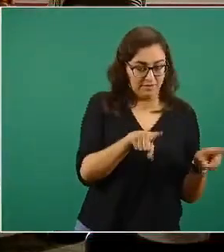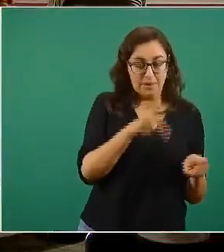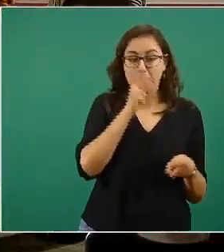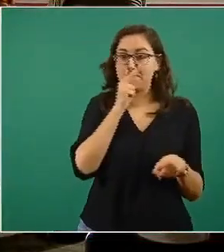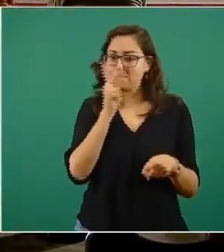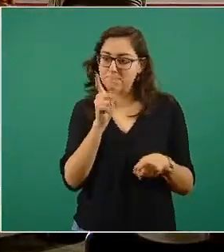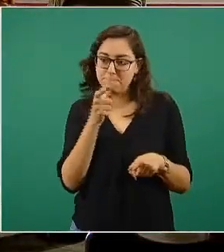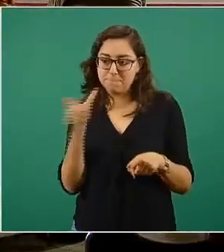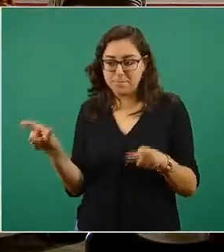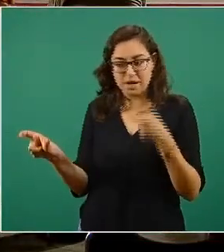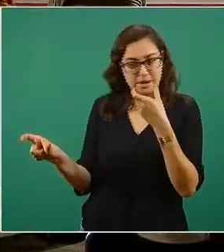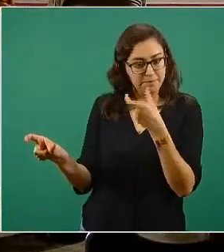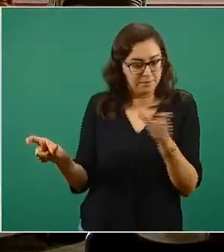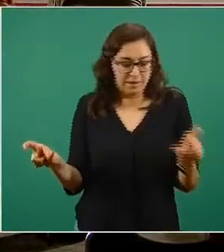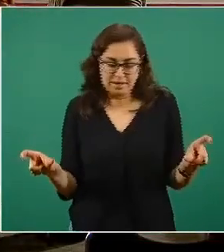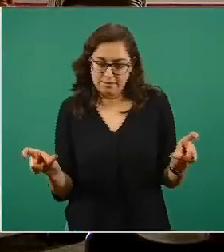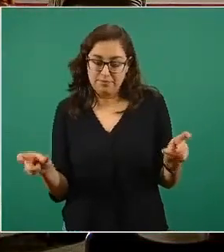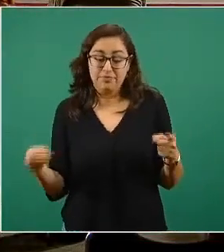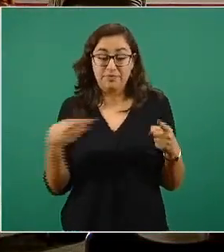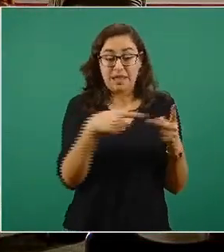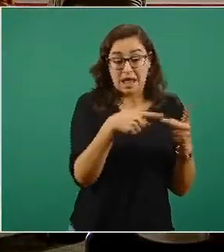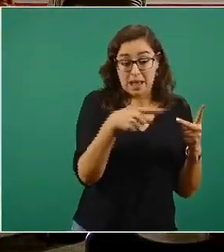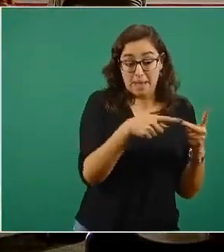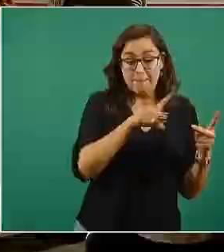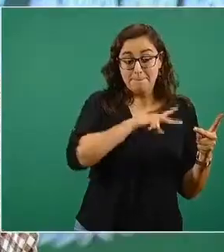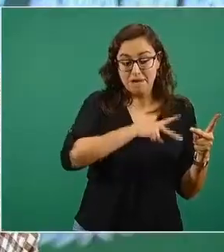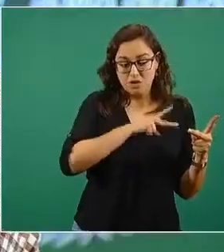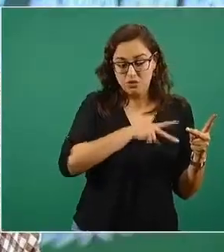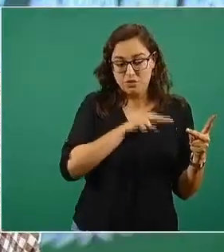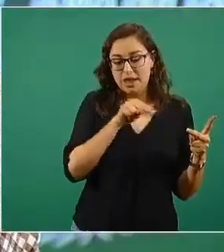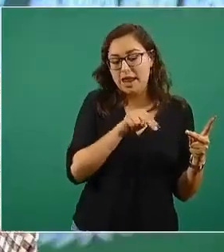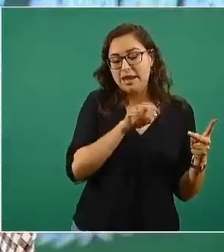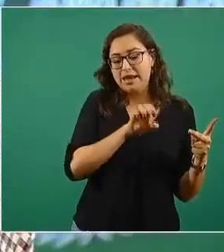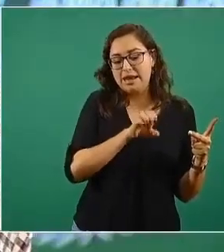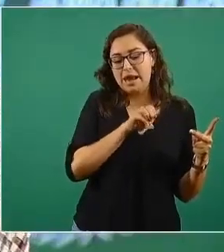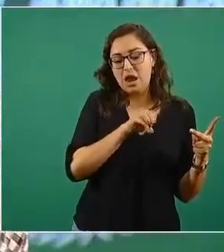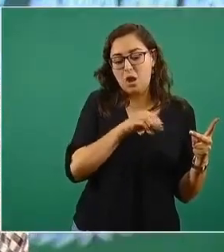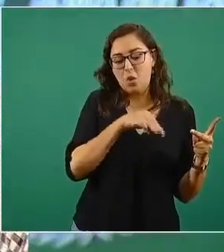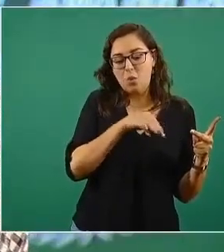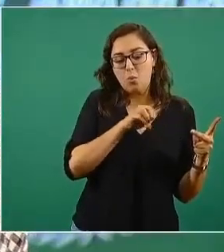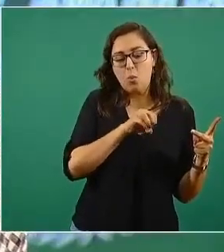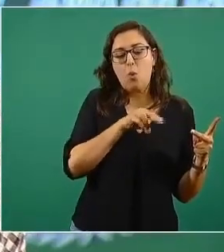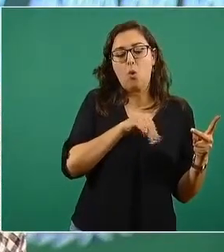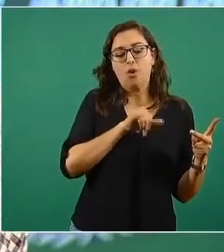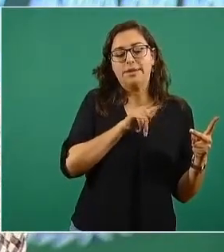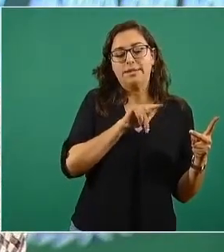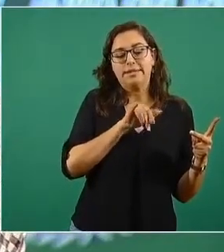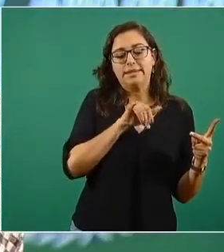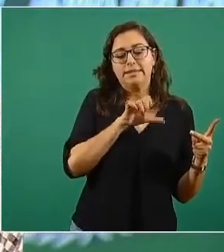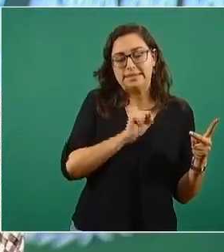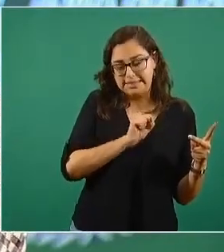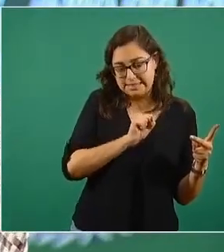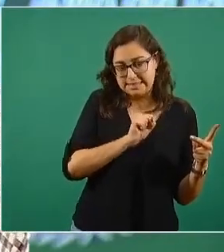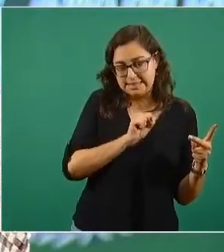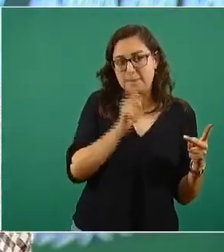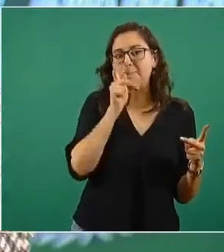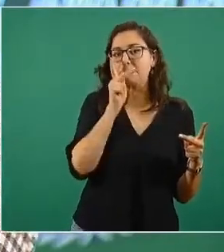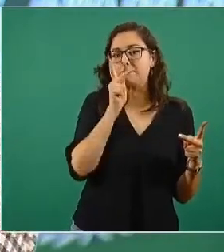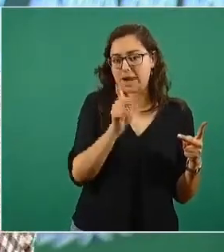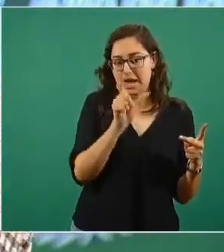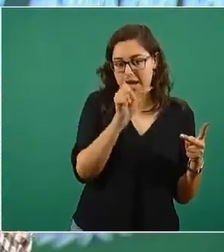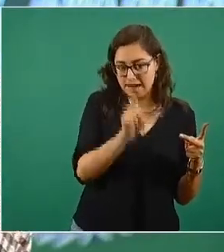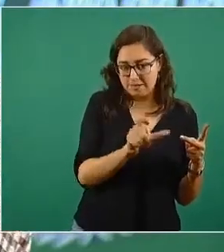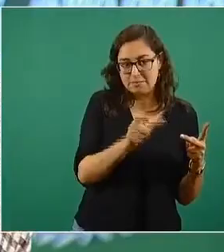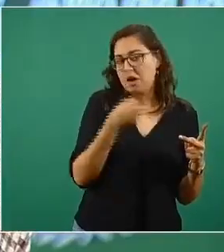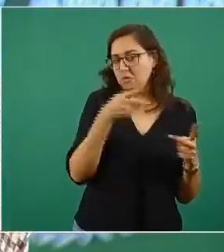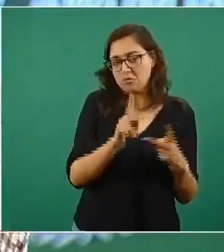qué se determina que se llamen las cosas como se llaman. Pero las neumonías por virus suelen llamarse neumonitis, pero no